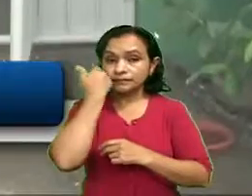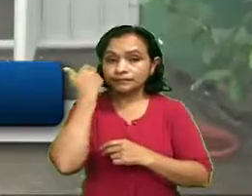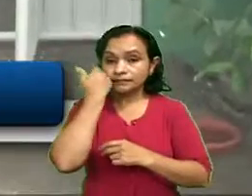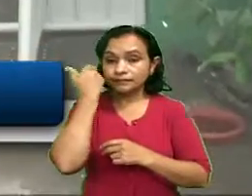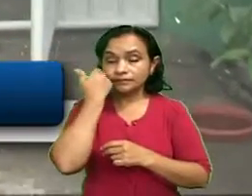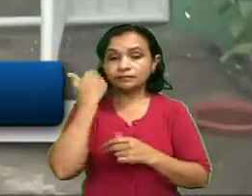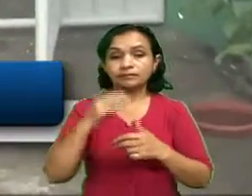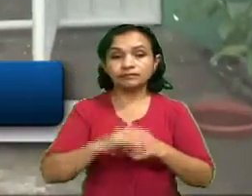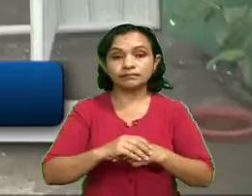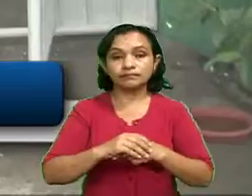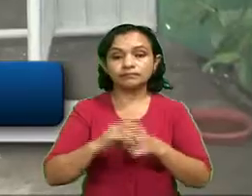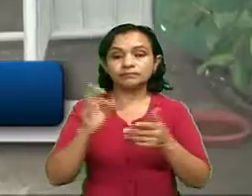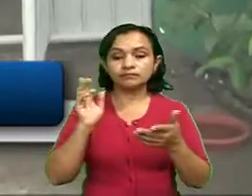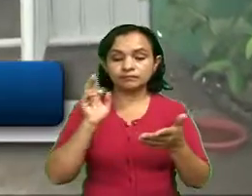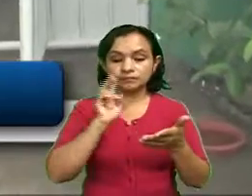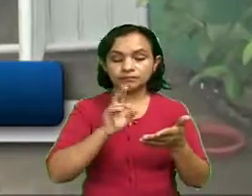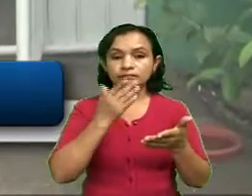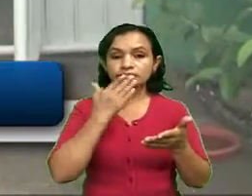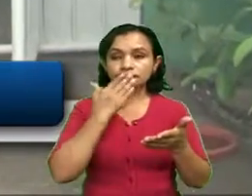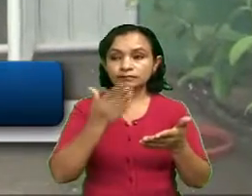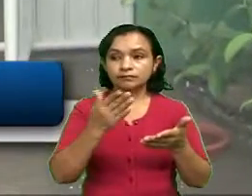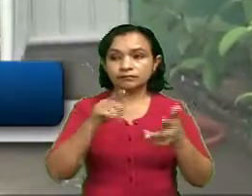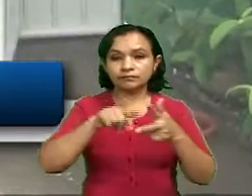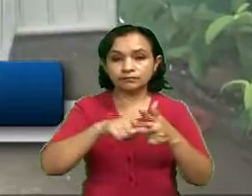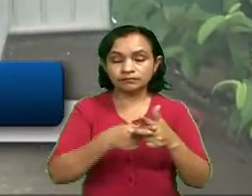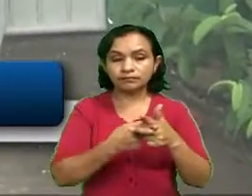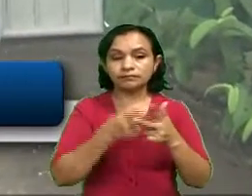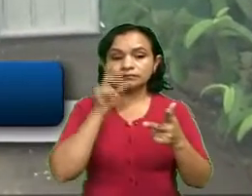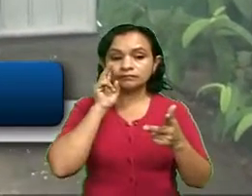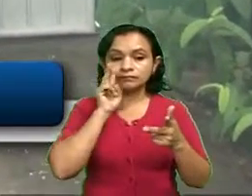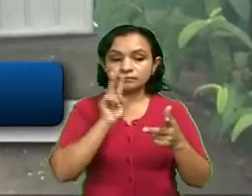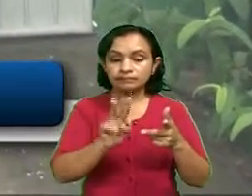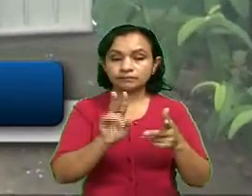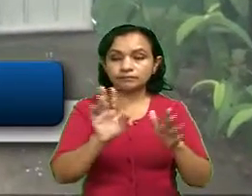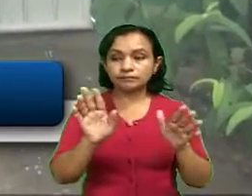Si nosotros tenemos la prueba de dengue positiva, el paciente está en observación